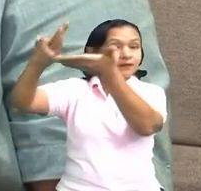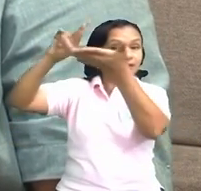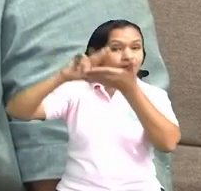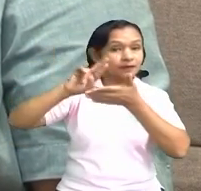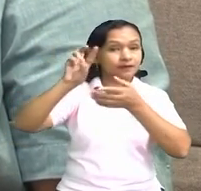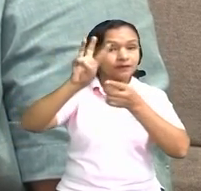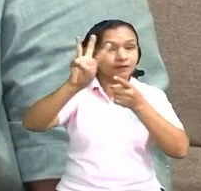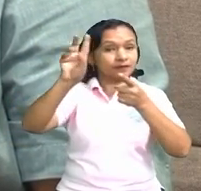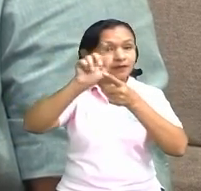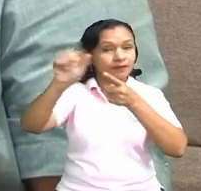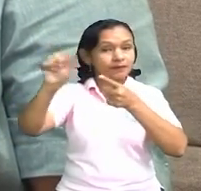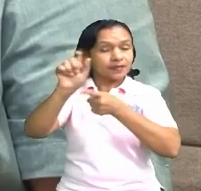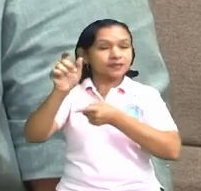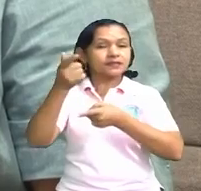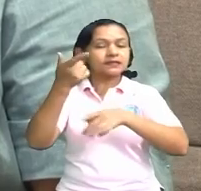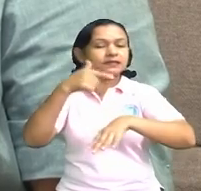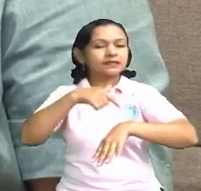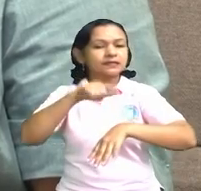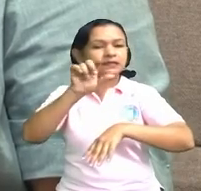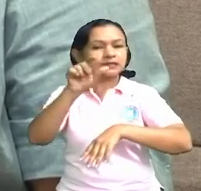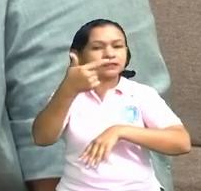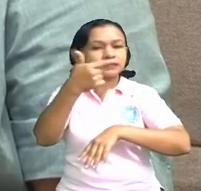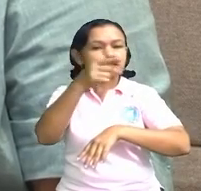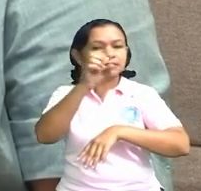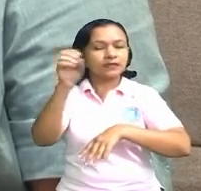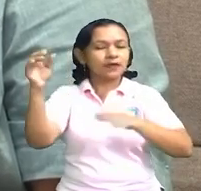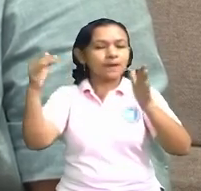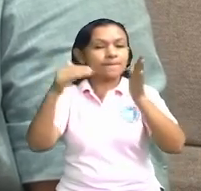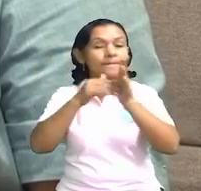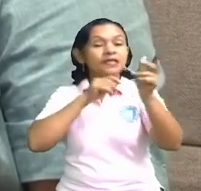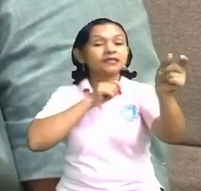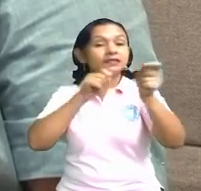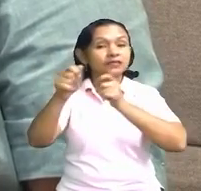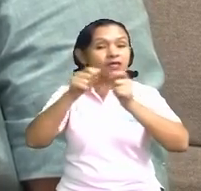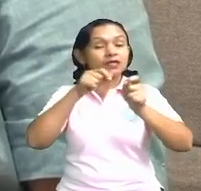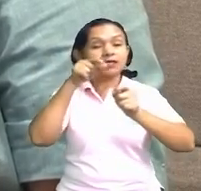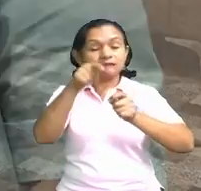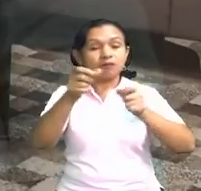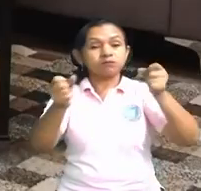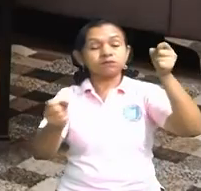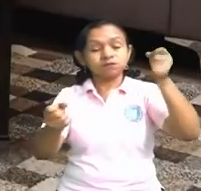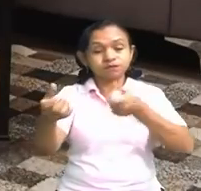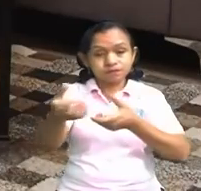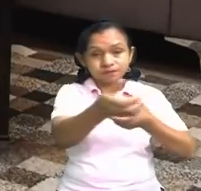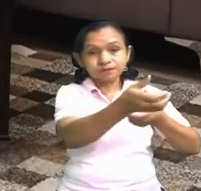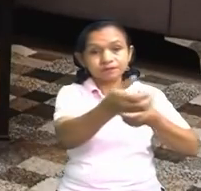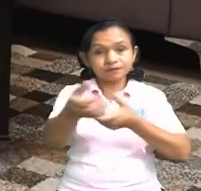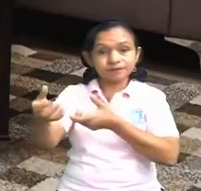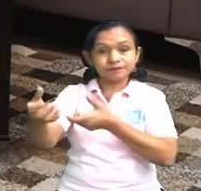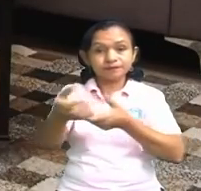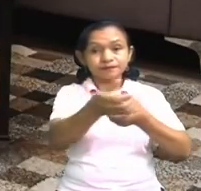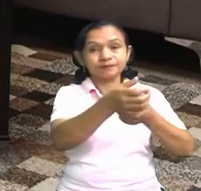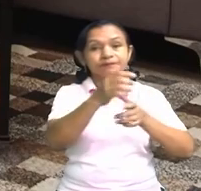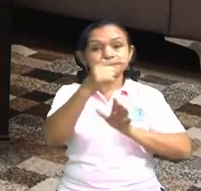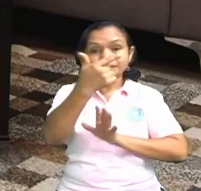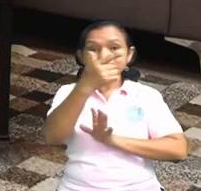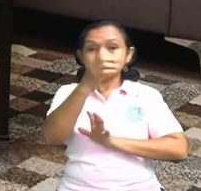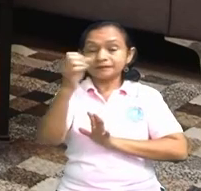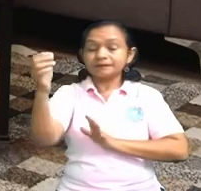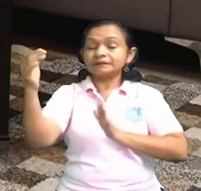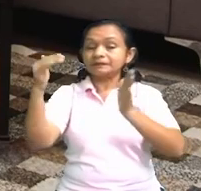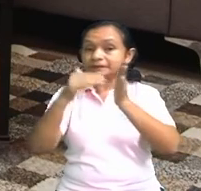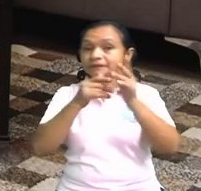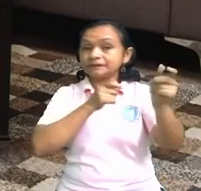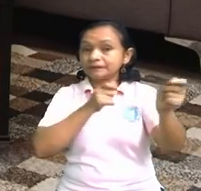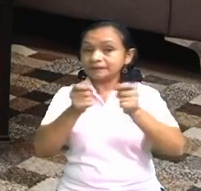hace 3 meses, valorado en casi $700,000 ese camión. Okay. Casi